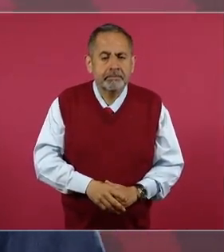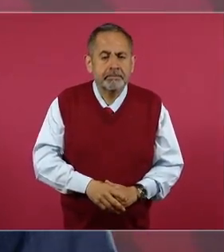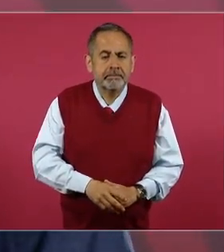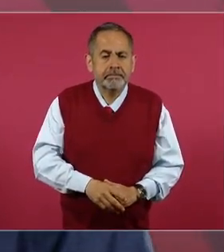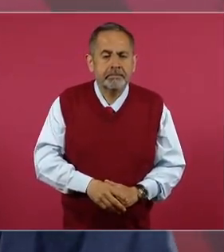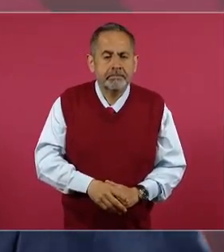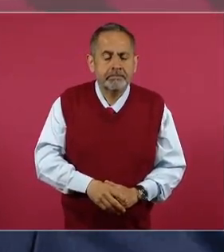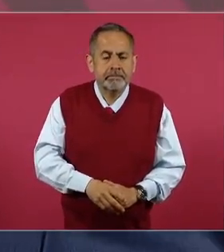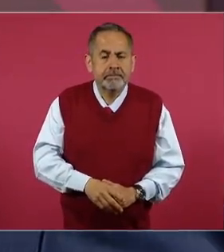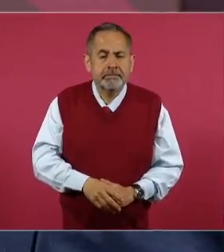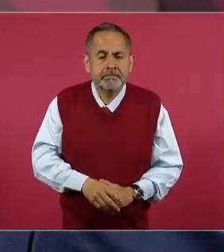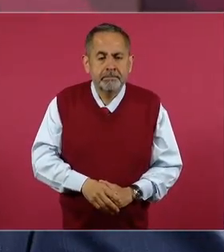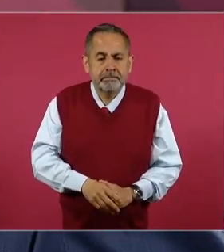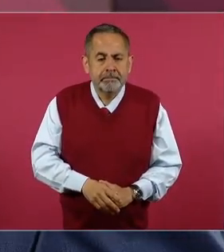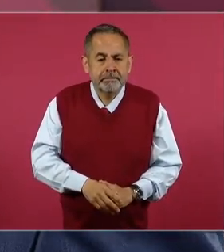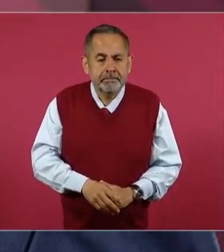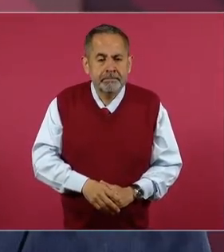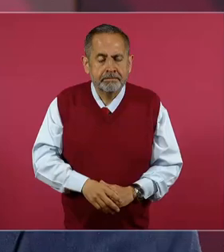un